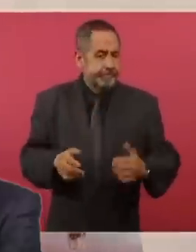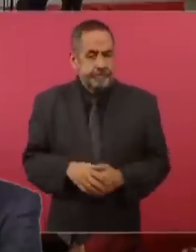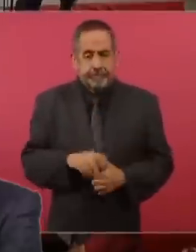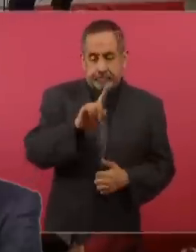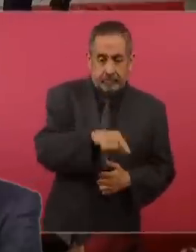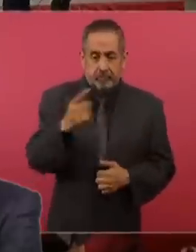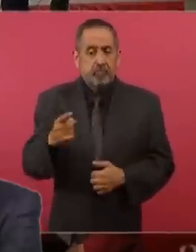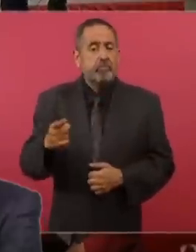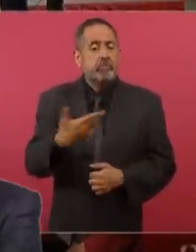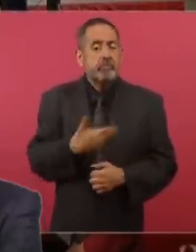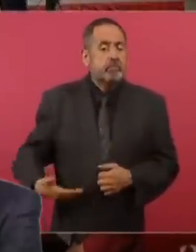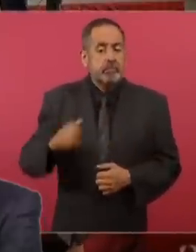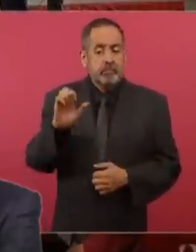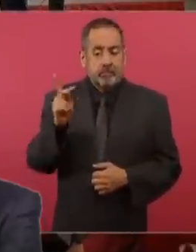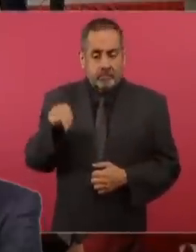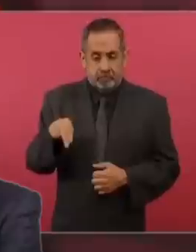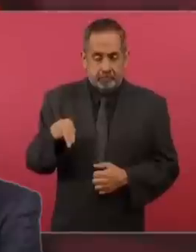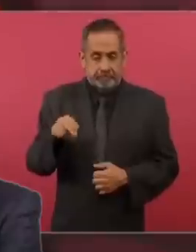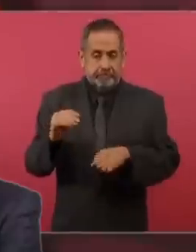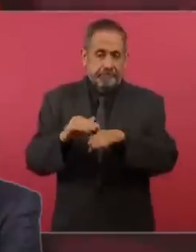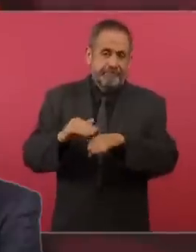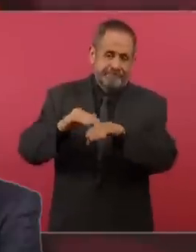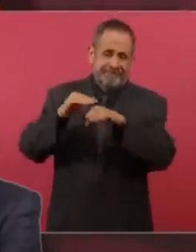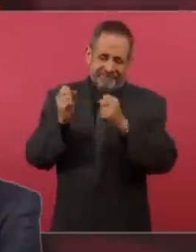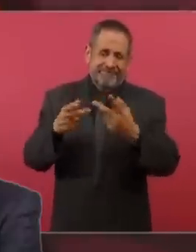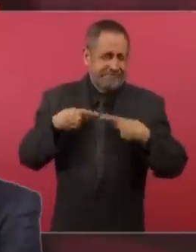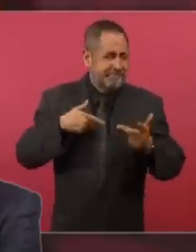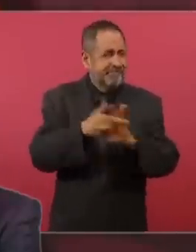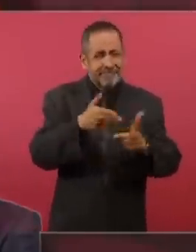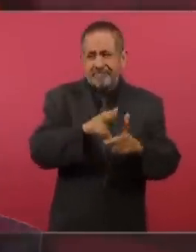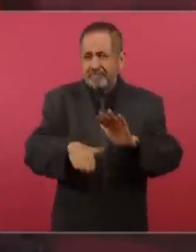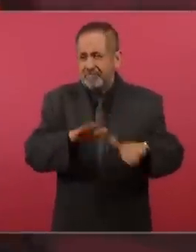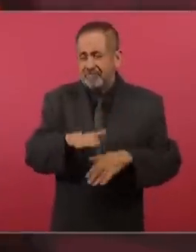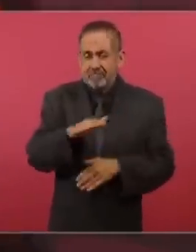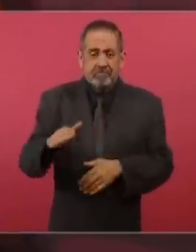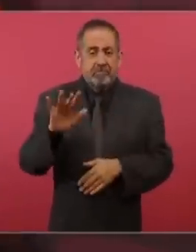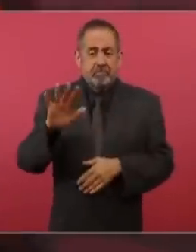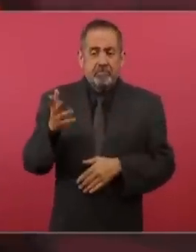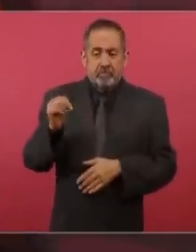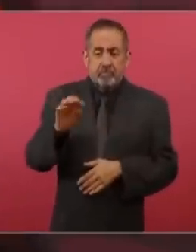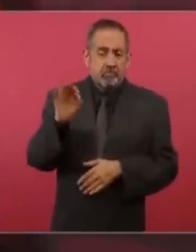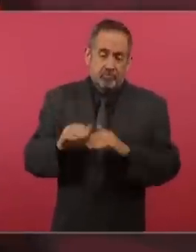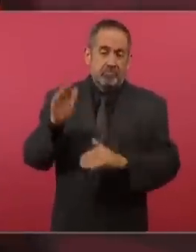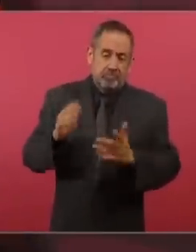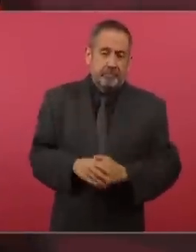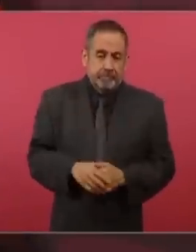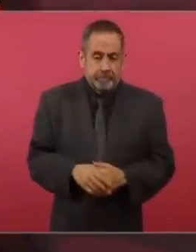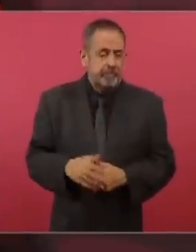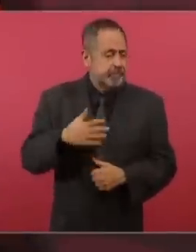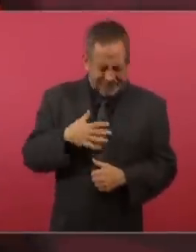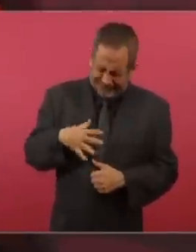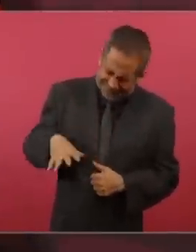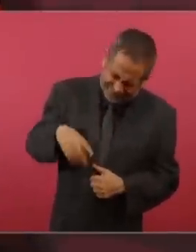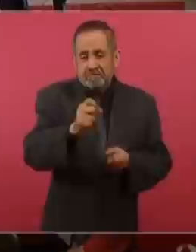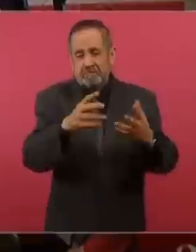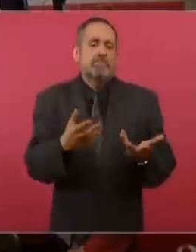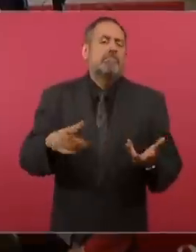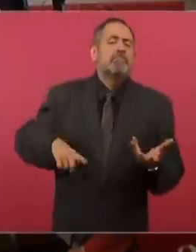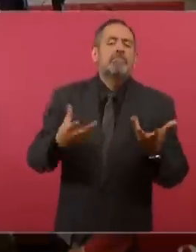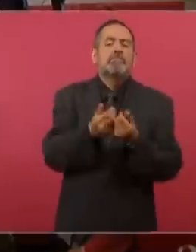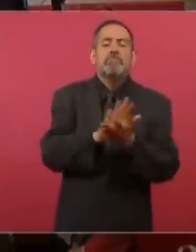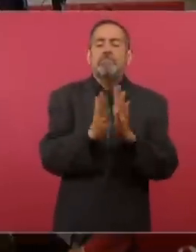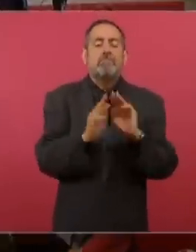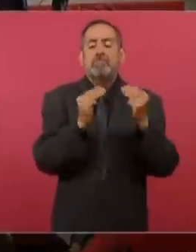el presidente Peña aumentó el número de homicidios en un 59%. Y nosotros, con mucho esfuerzo,